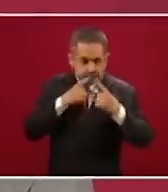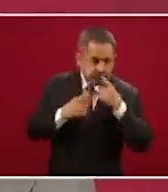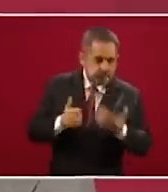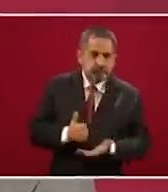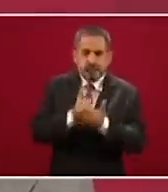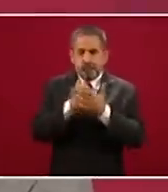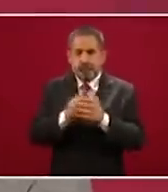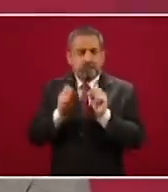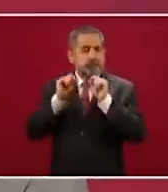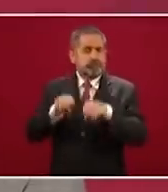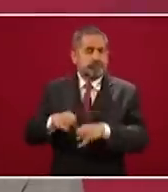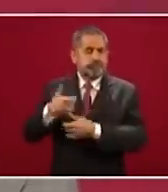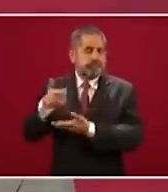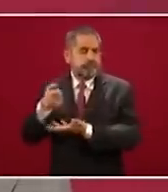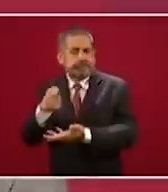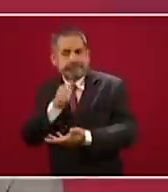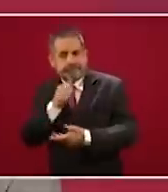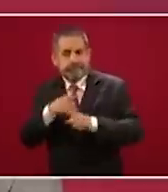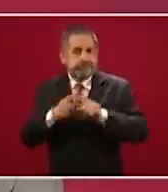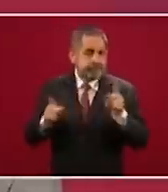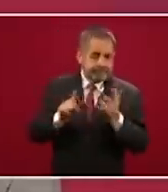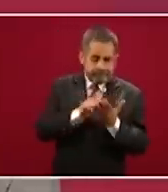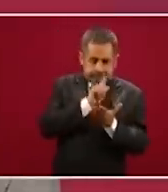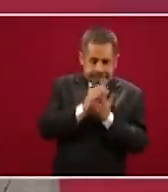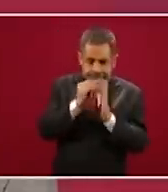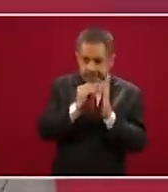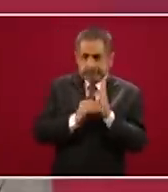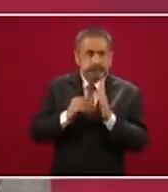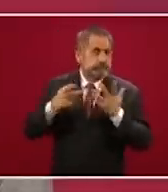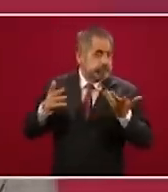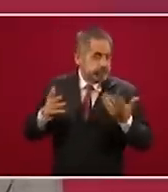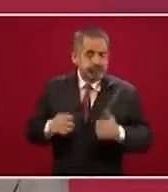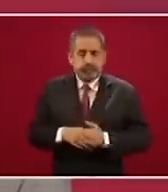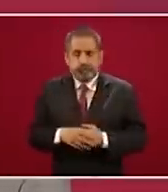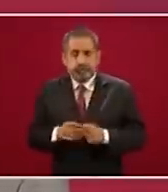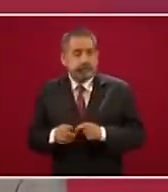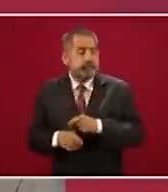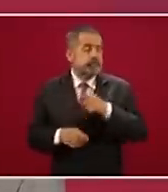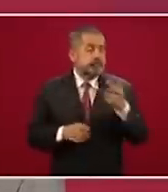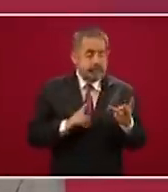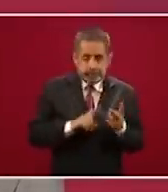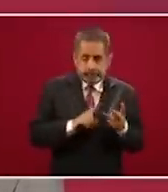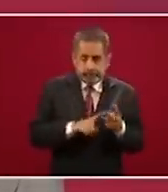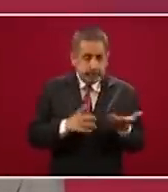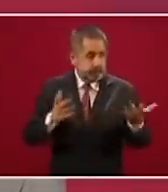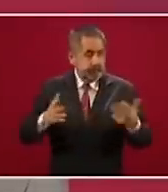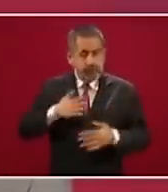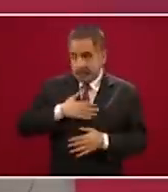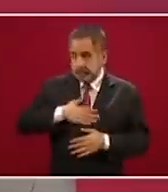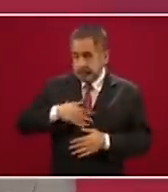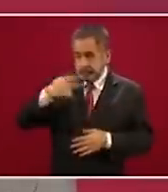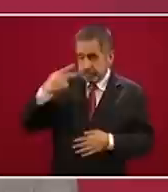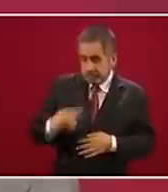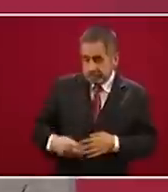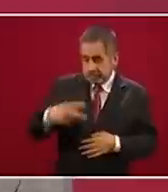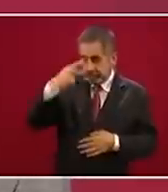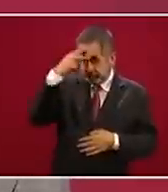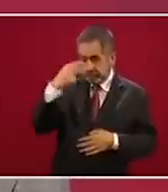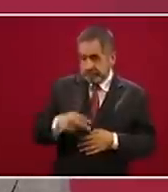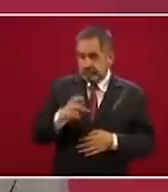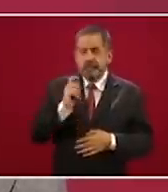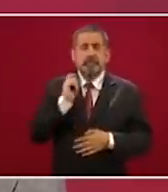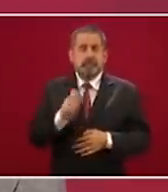estar contemplados en la arquitectura jurídica de los estados nacionales. En nuestro caso está